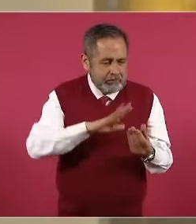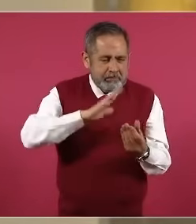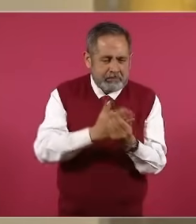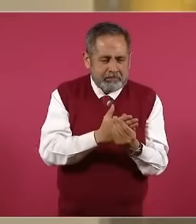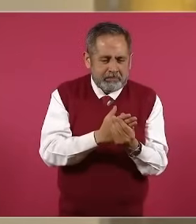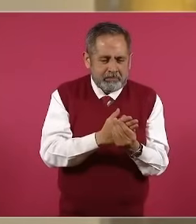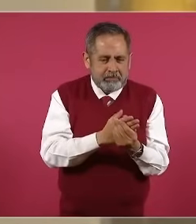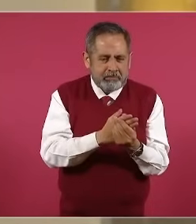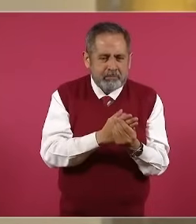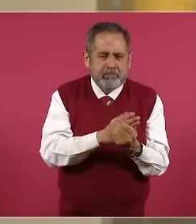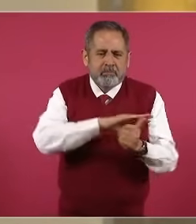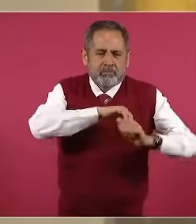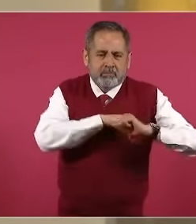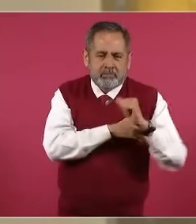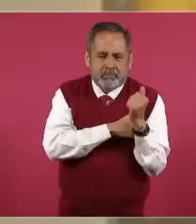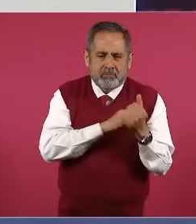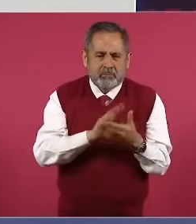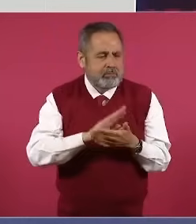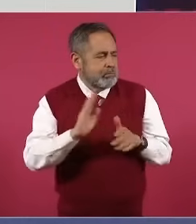expediente